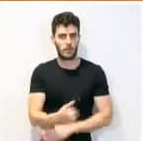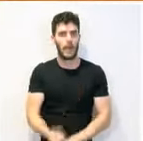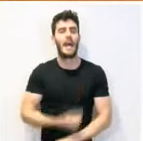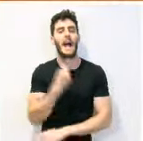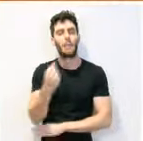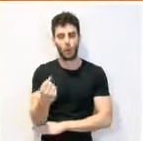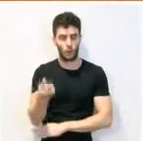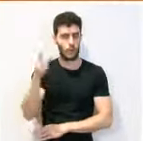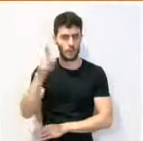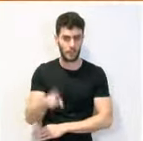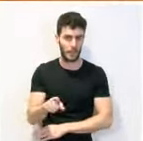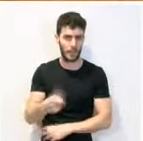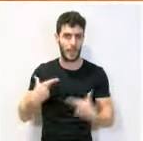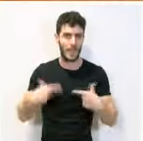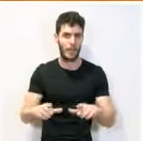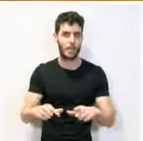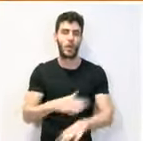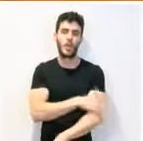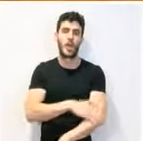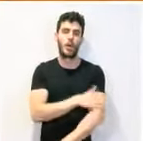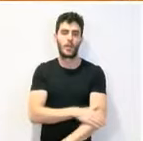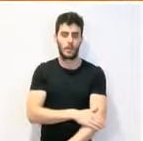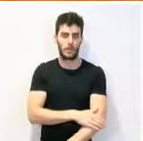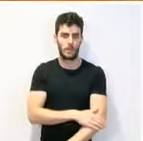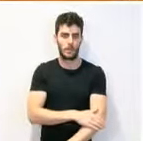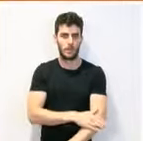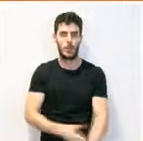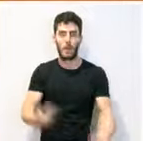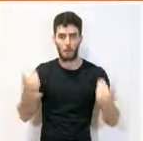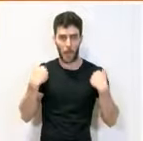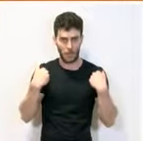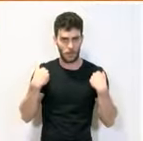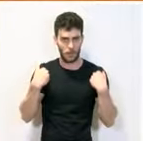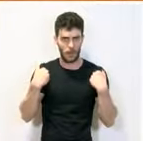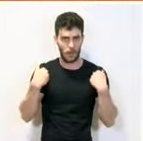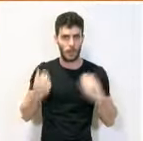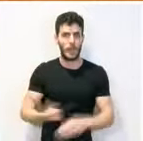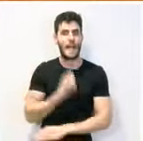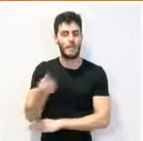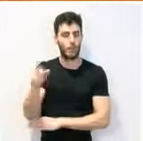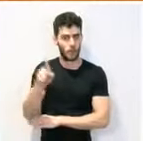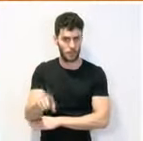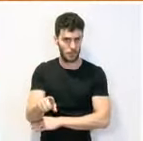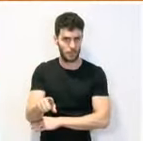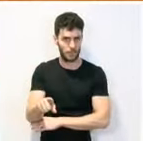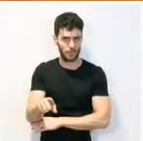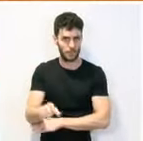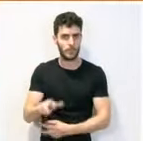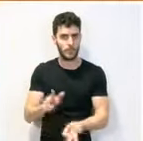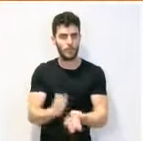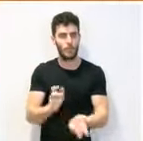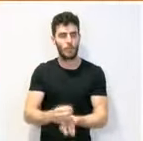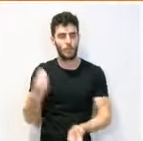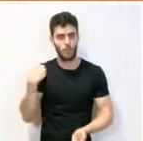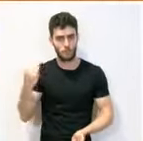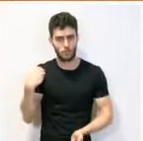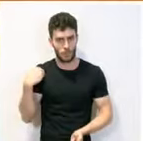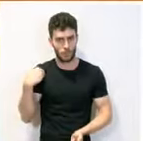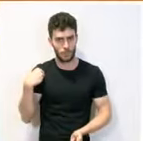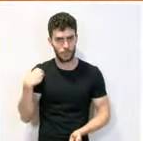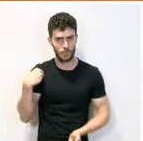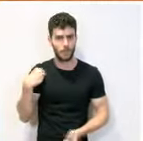impulso también en el ámbito del Estado, que es a quien le corresponde, el impulso también a esos impuestos que graven a